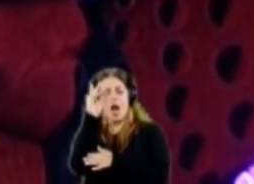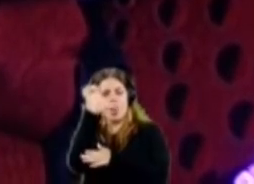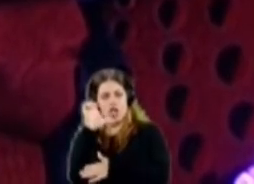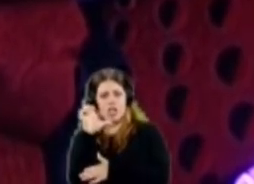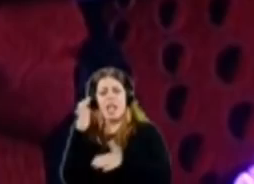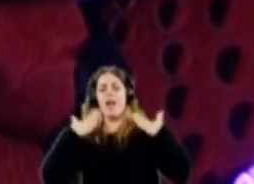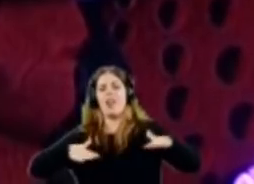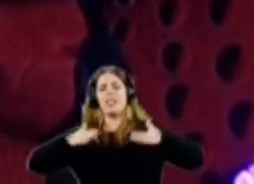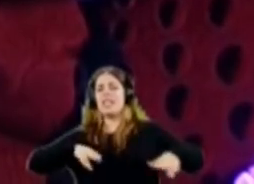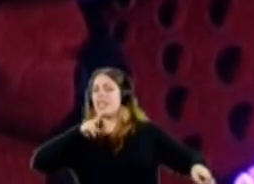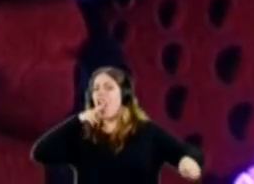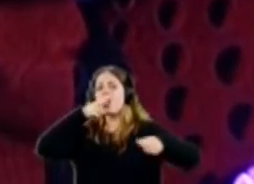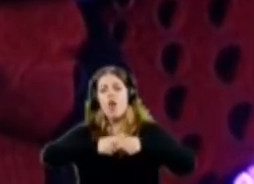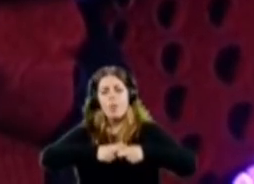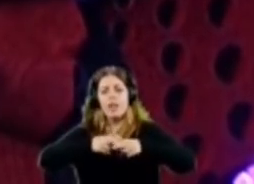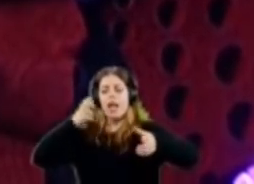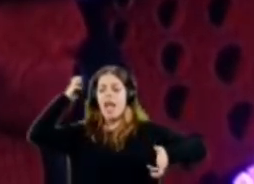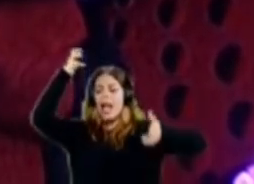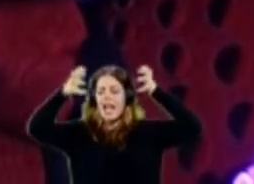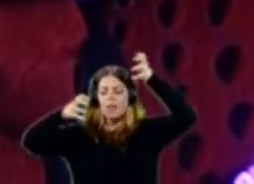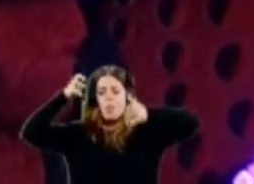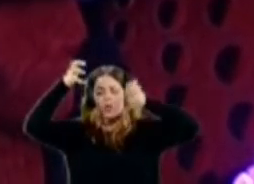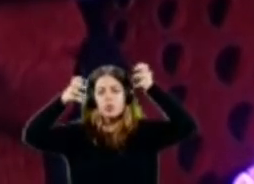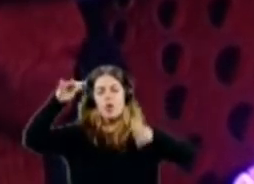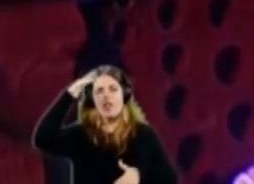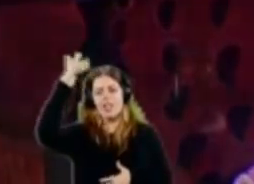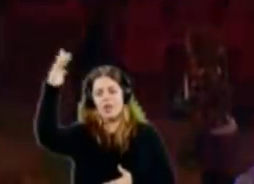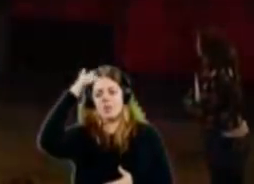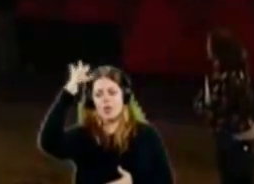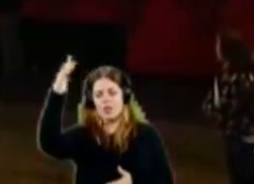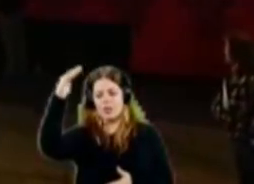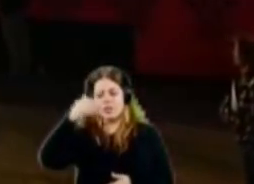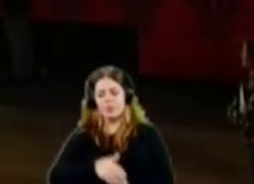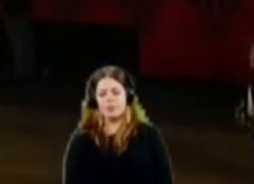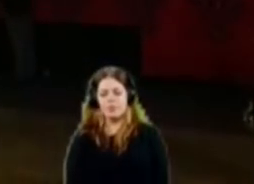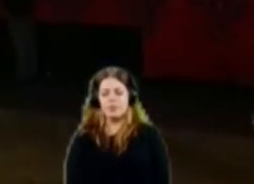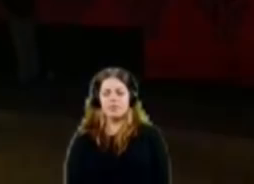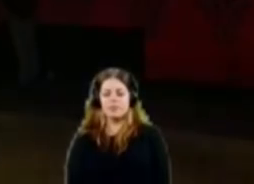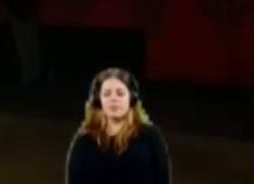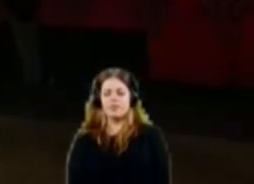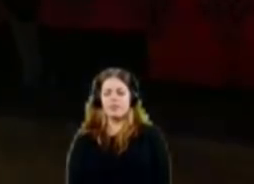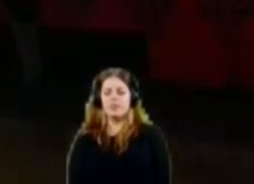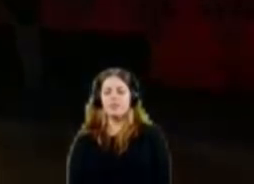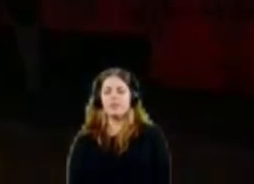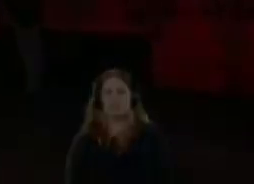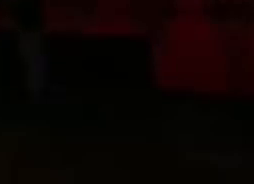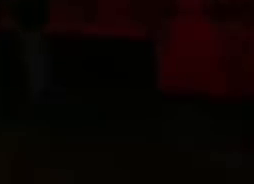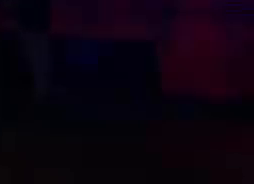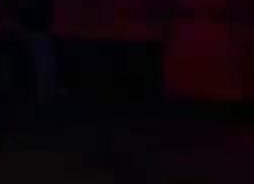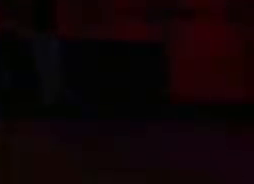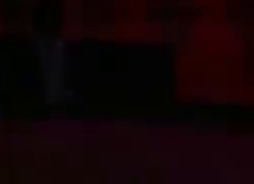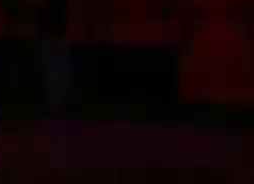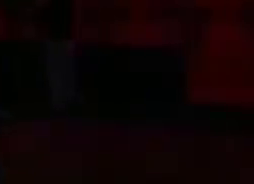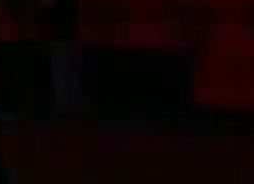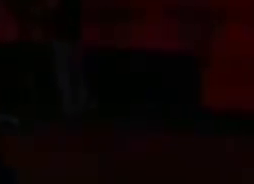fantasía es el monstruo de los sueños. A lo mejor si coges un lápiz y luego